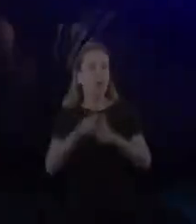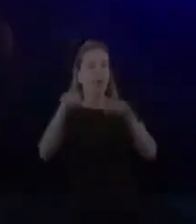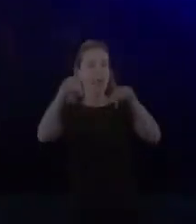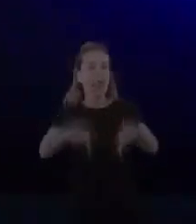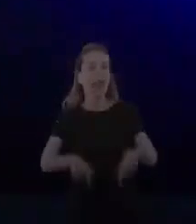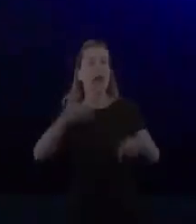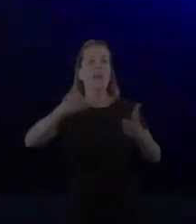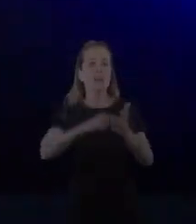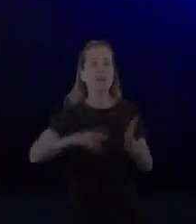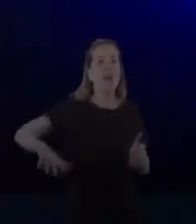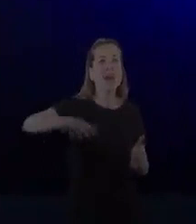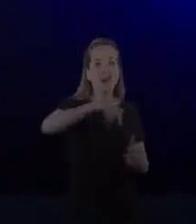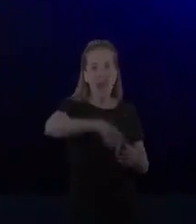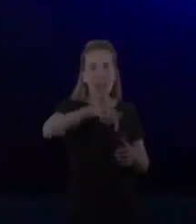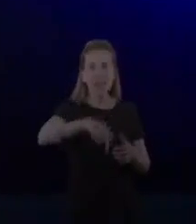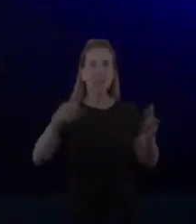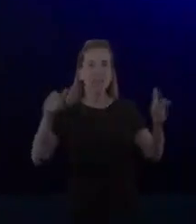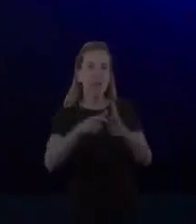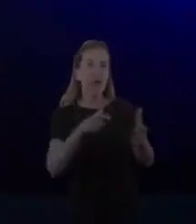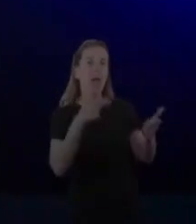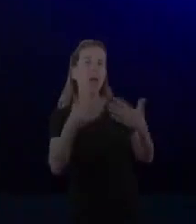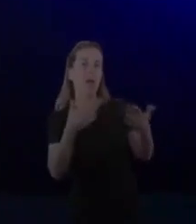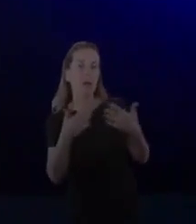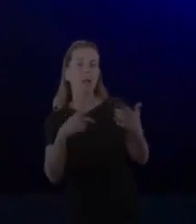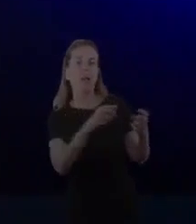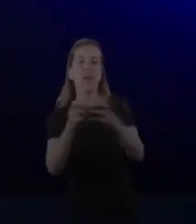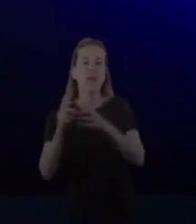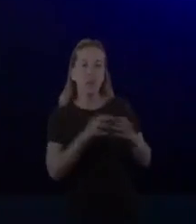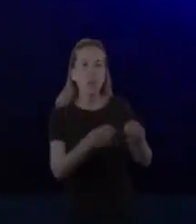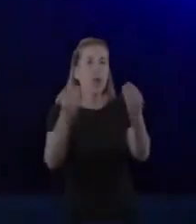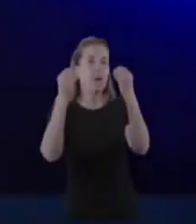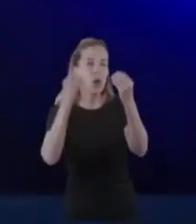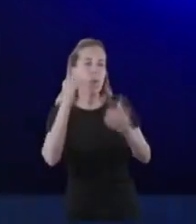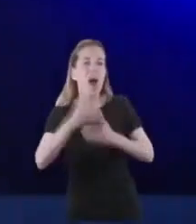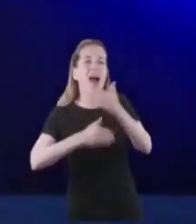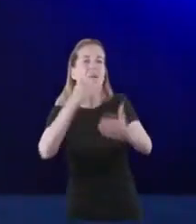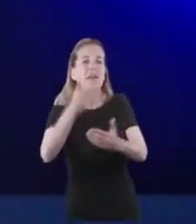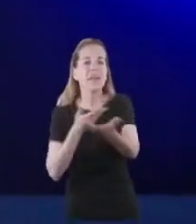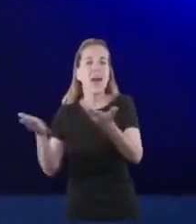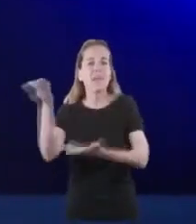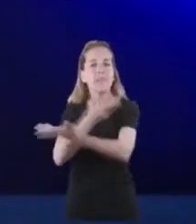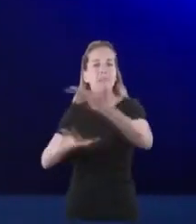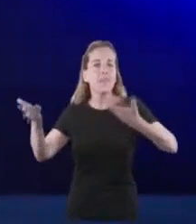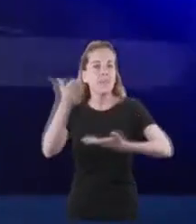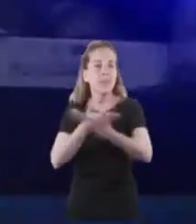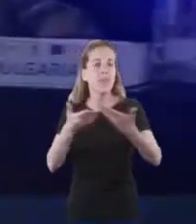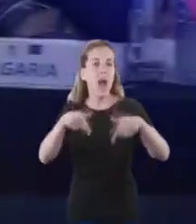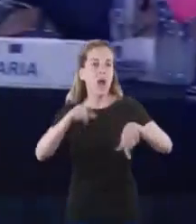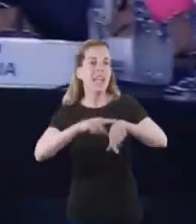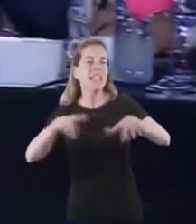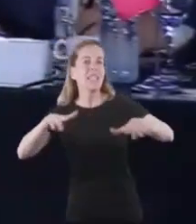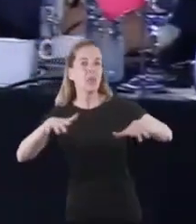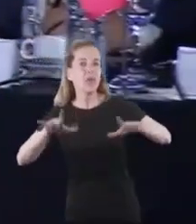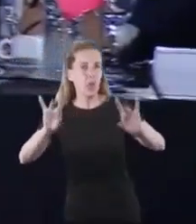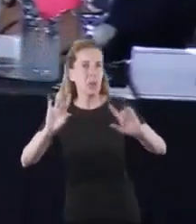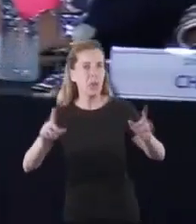a discutir cómo avanzar en el multilateralismo solidario en tiempos de guerra, en tiempos